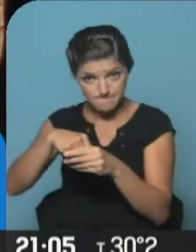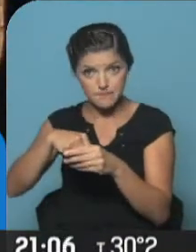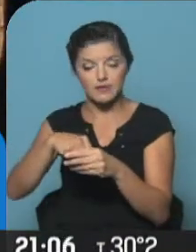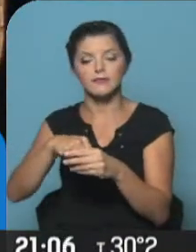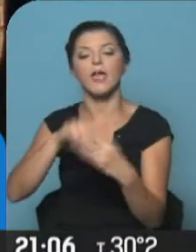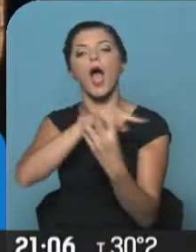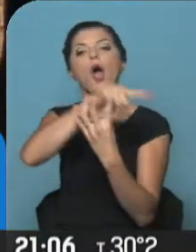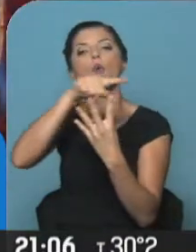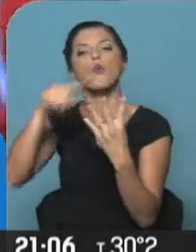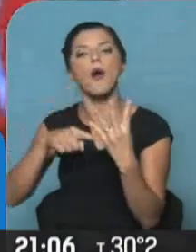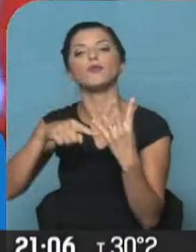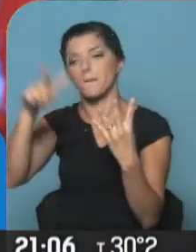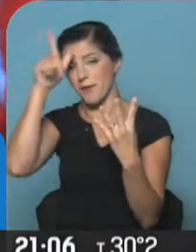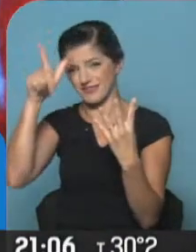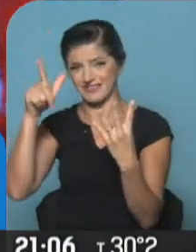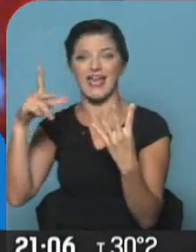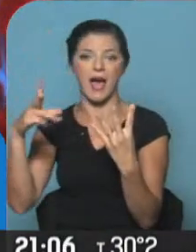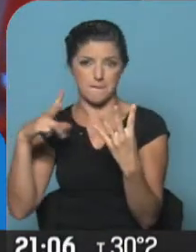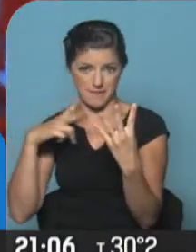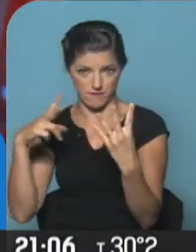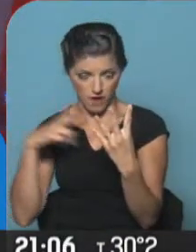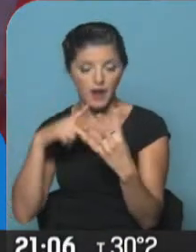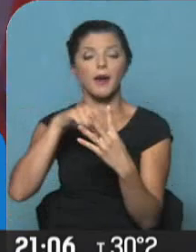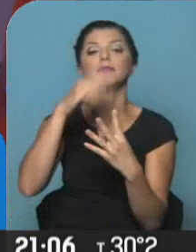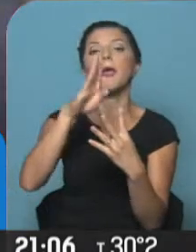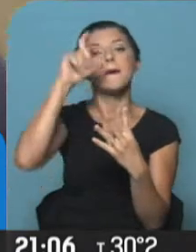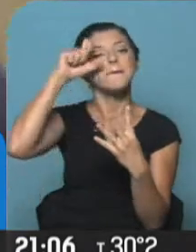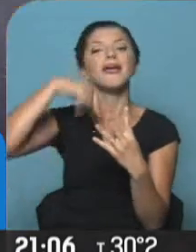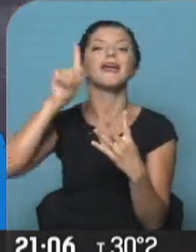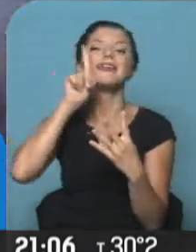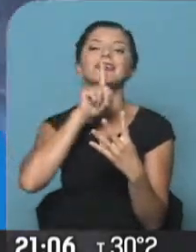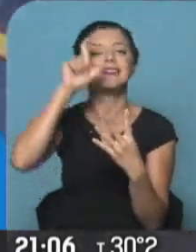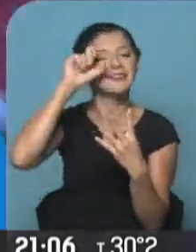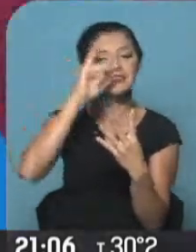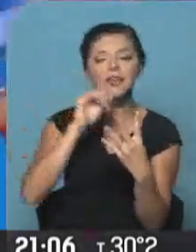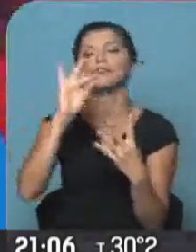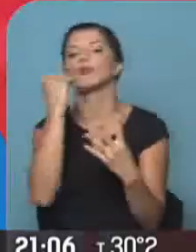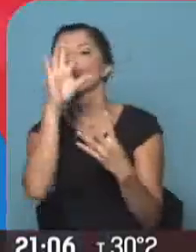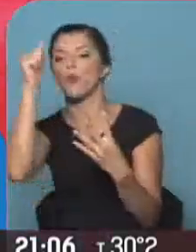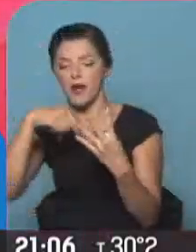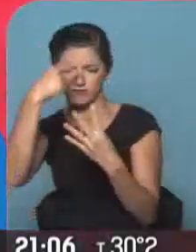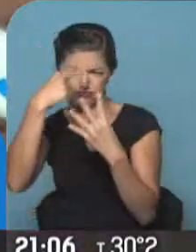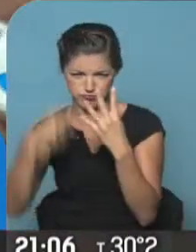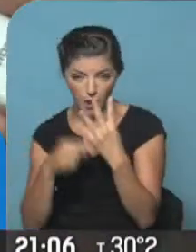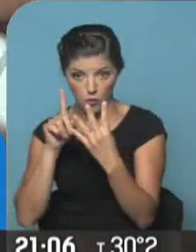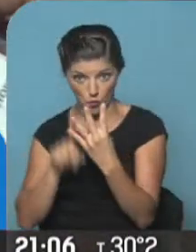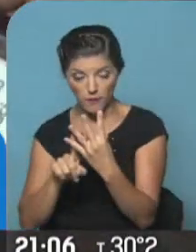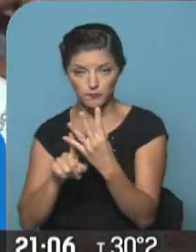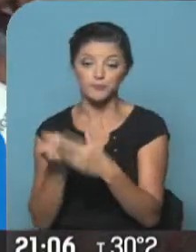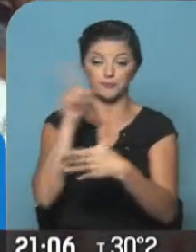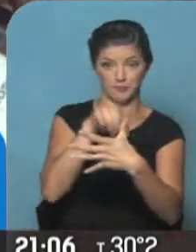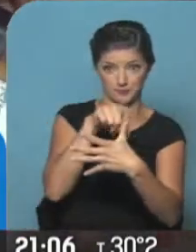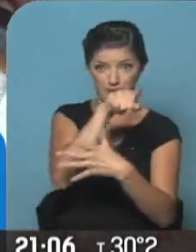los custodios del fiscal Rubén Benítez, Néstor Durán, Luis Miño y Armando Niz. Diego Lagomarsino era